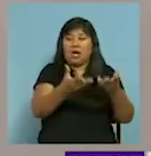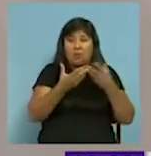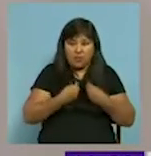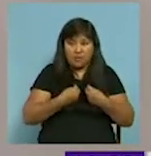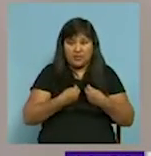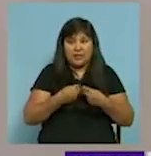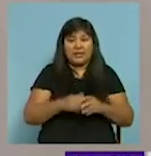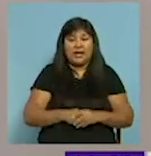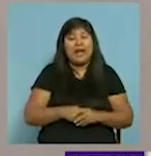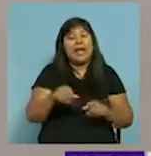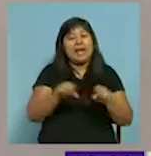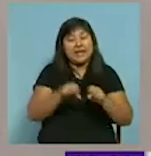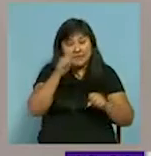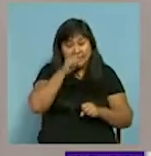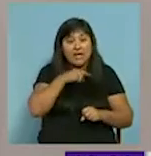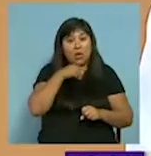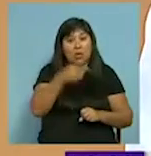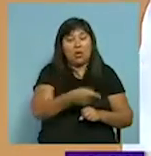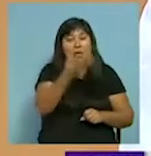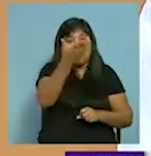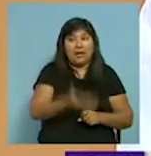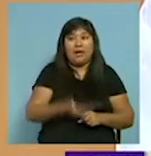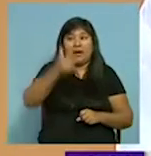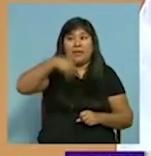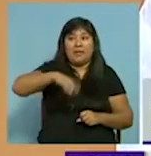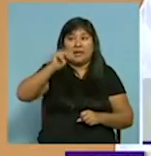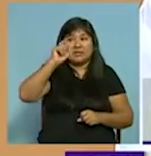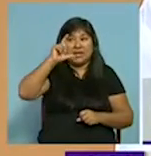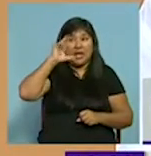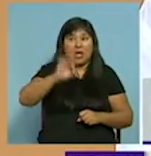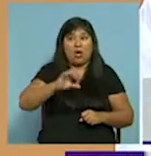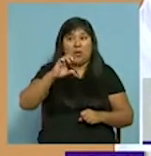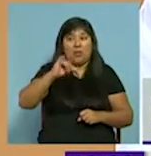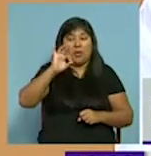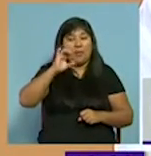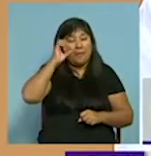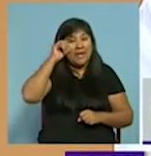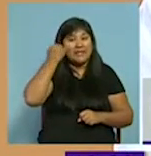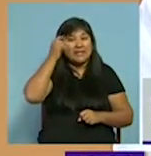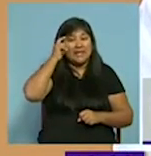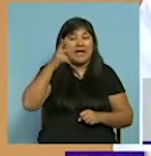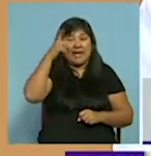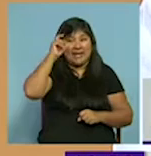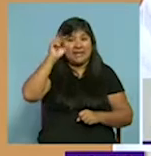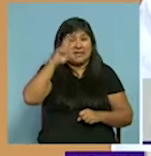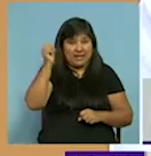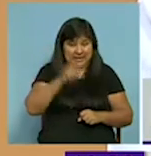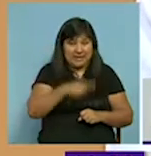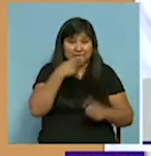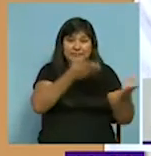mayor de canal 7 después estamos hablando de marcelo popeye herrera marcelo y el gusto de medio venía un saludo a toda la audiencia